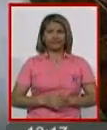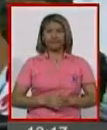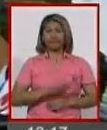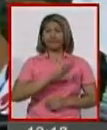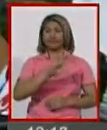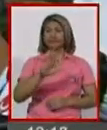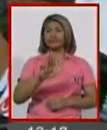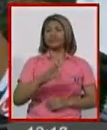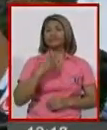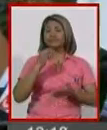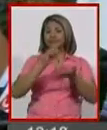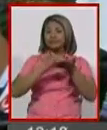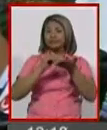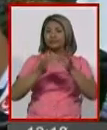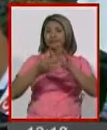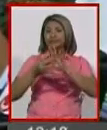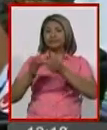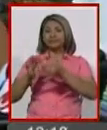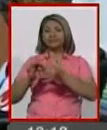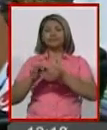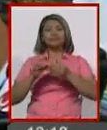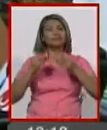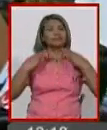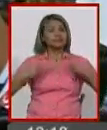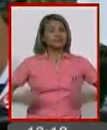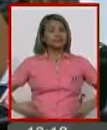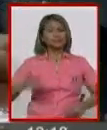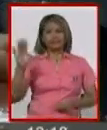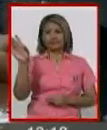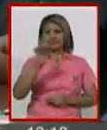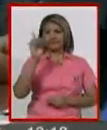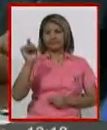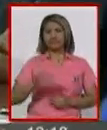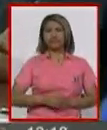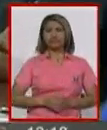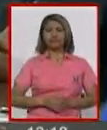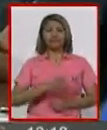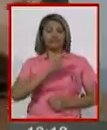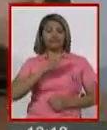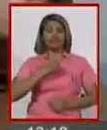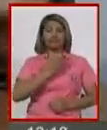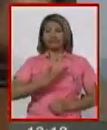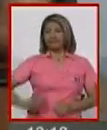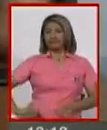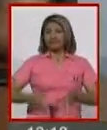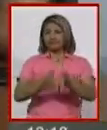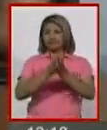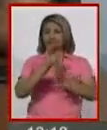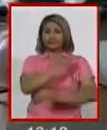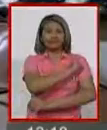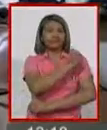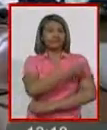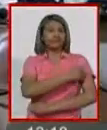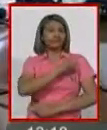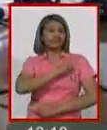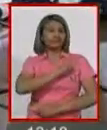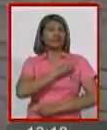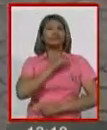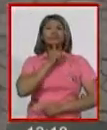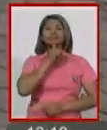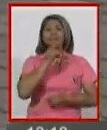Tú eres ese eslabón que falta para formar la cadena humana más grande de Bolivia. El presidente del Comité Cívico pidió a las autoridades